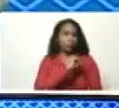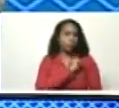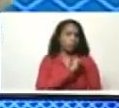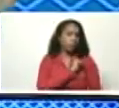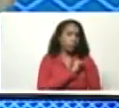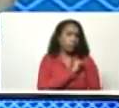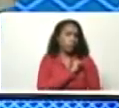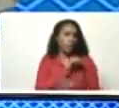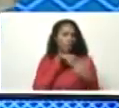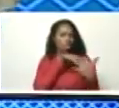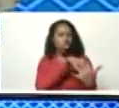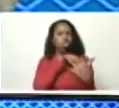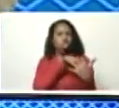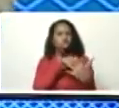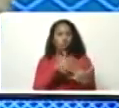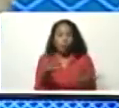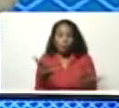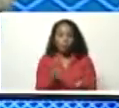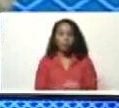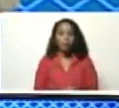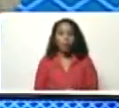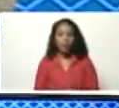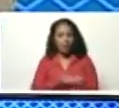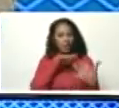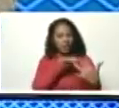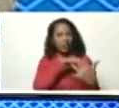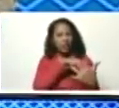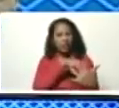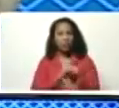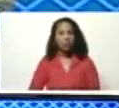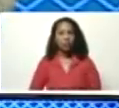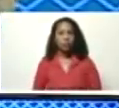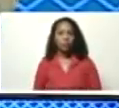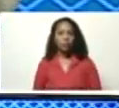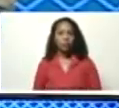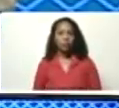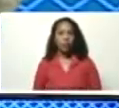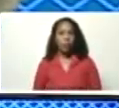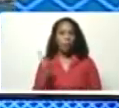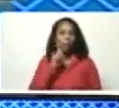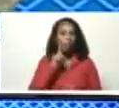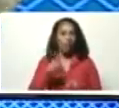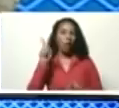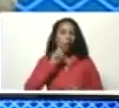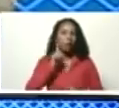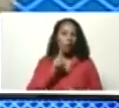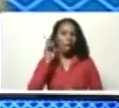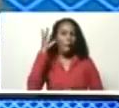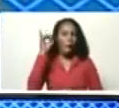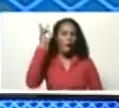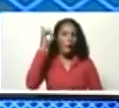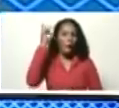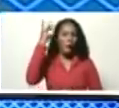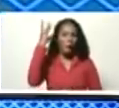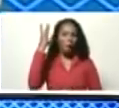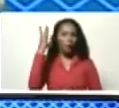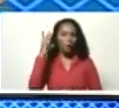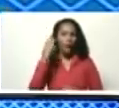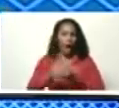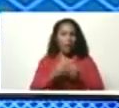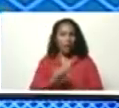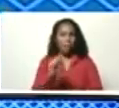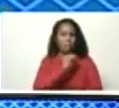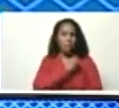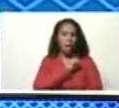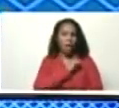la guerra fascista, pues, la guerra de Goebbels, con mentiras, mentiras y mentiras, inocular miedo